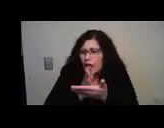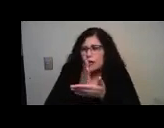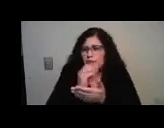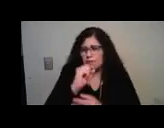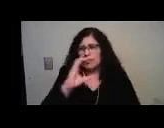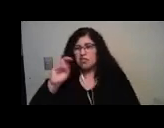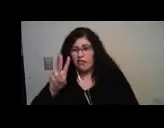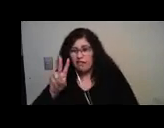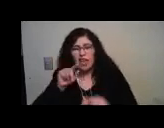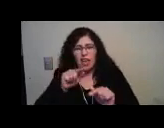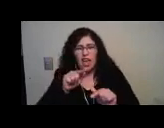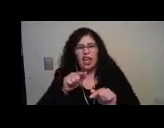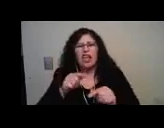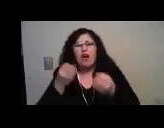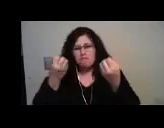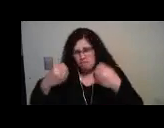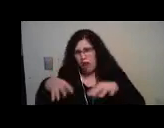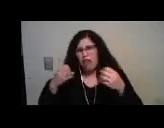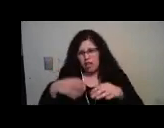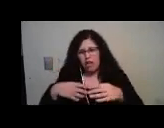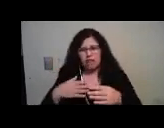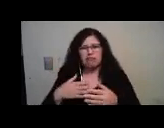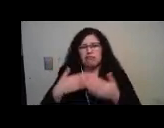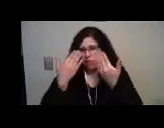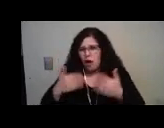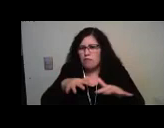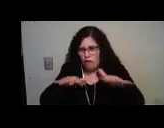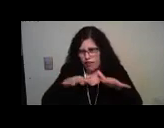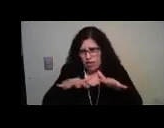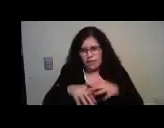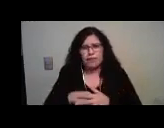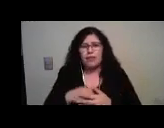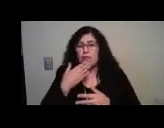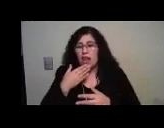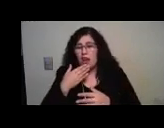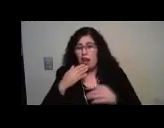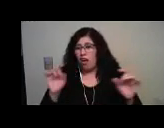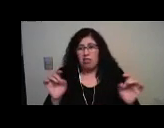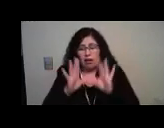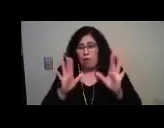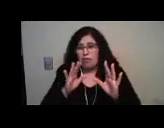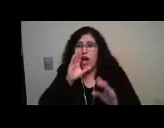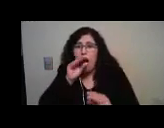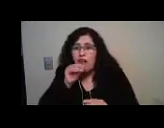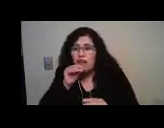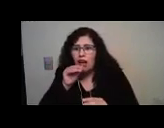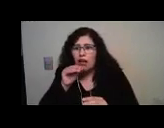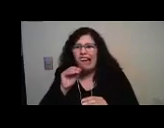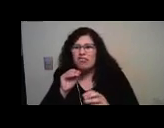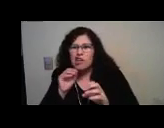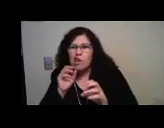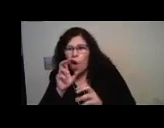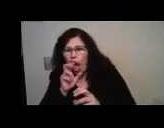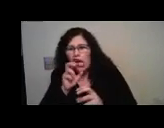haber ocurrido un accidente vascular. Dificultad repentina para el habla, ya recuerden que hace un par de semanas hablamos de la